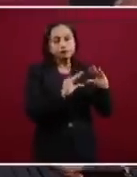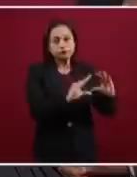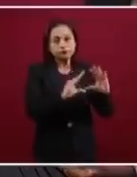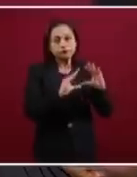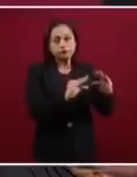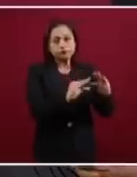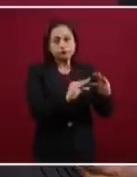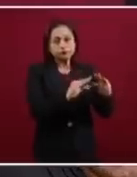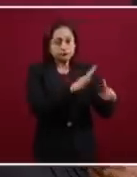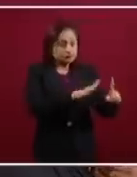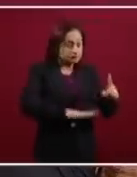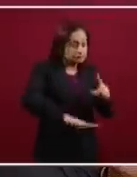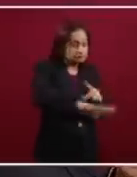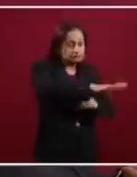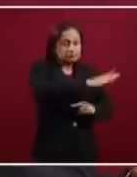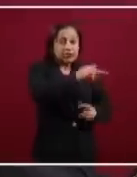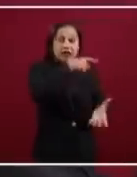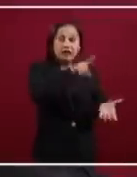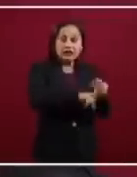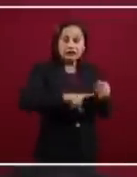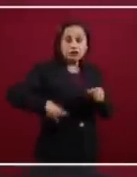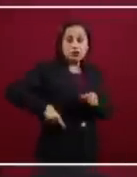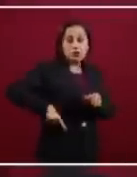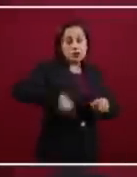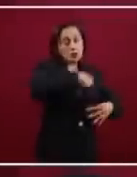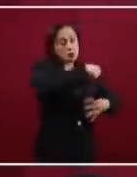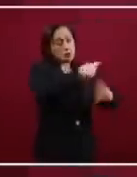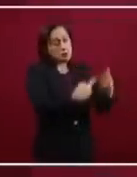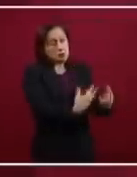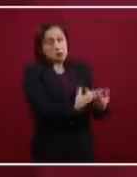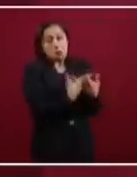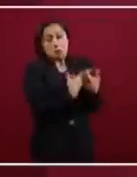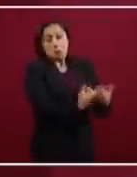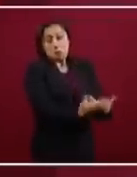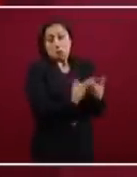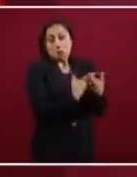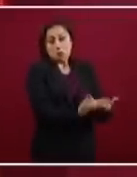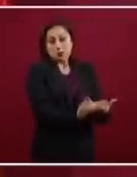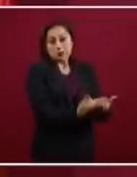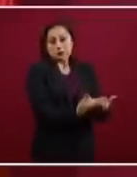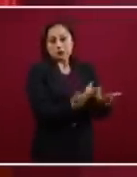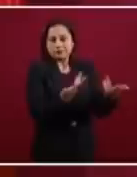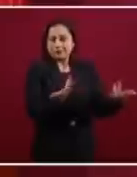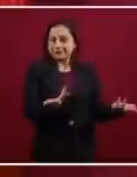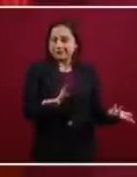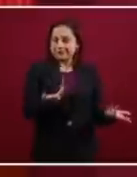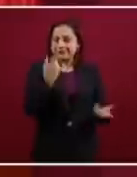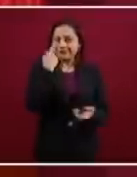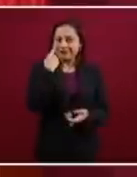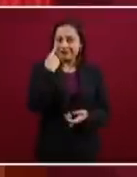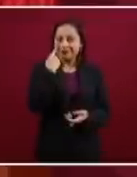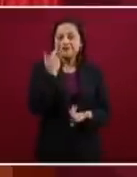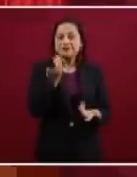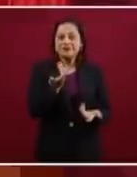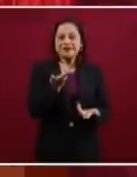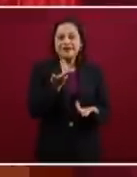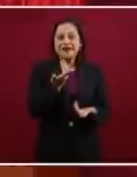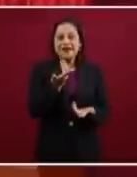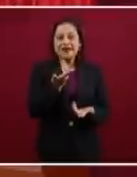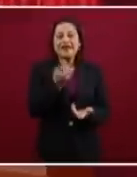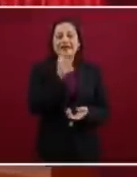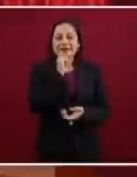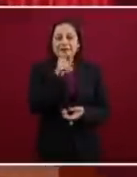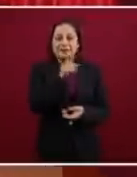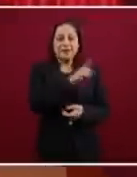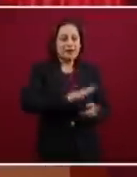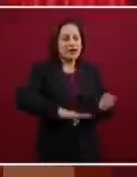con todo eso se cuenta bueno votaron por nosotros alrededor de 30